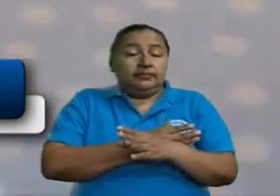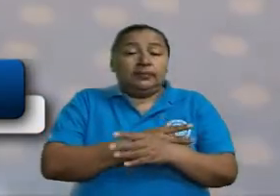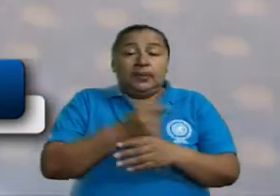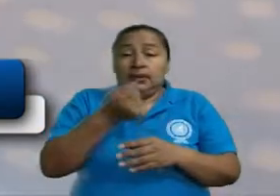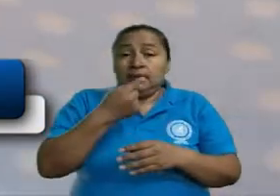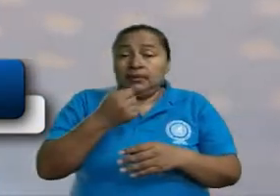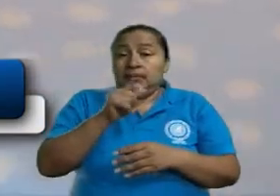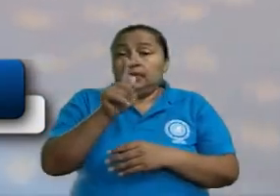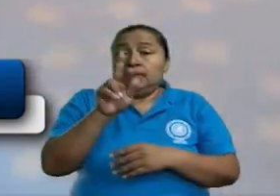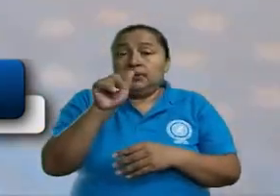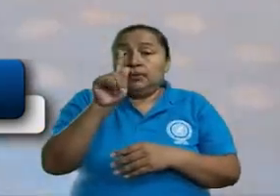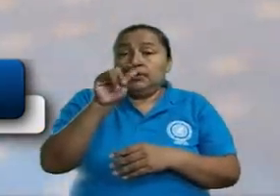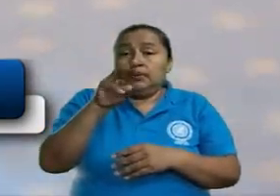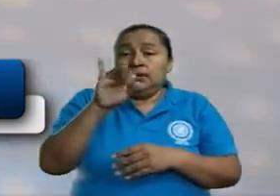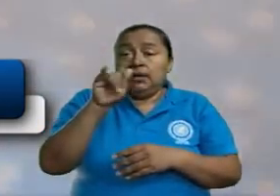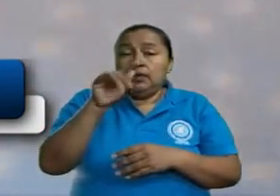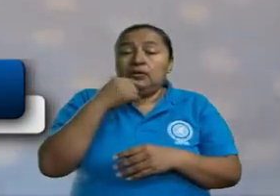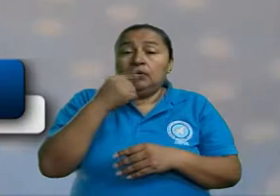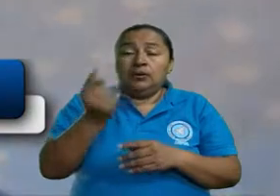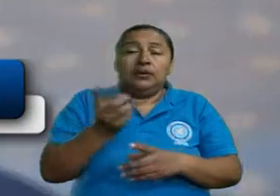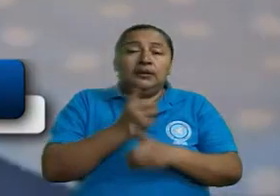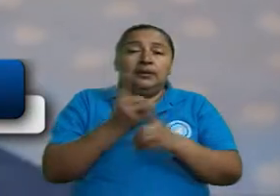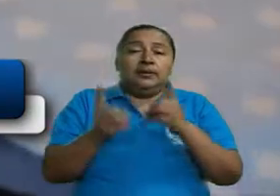tratamiento es